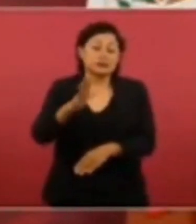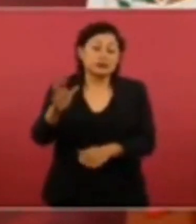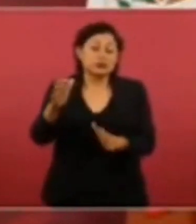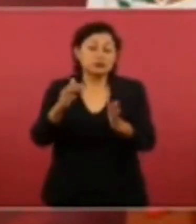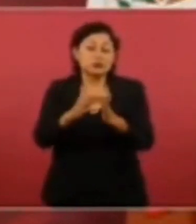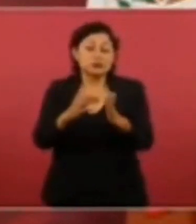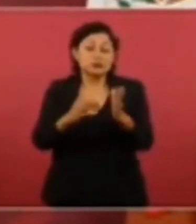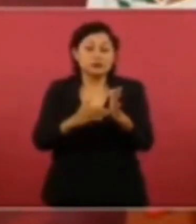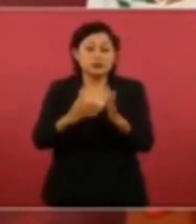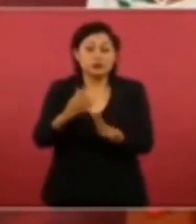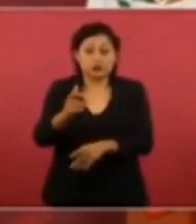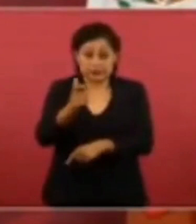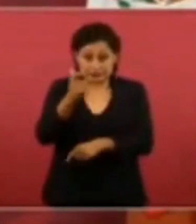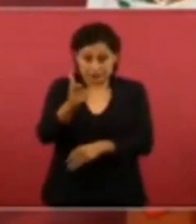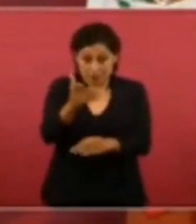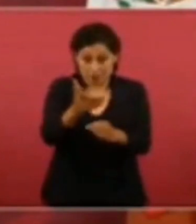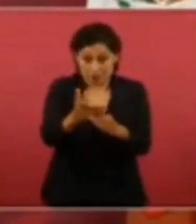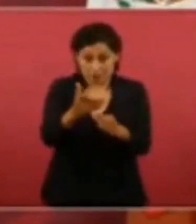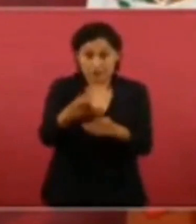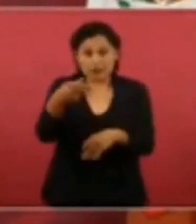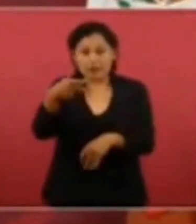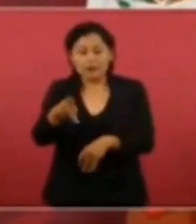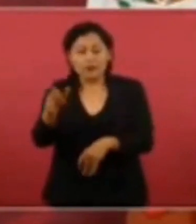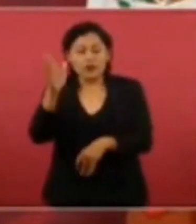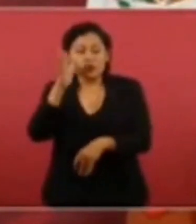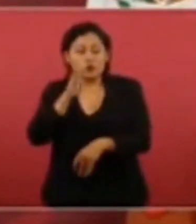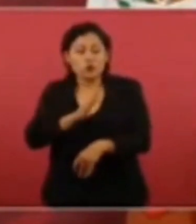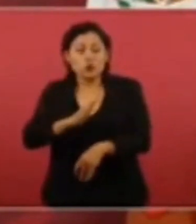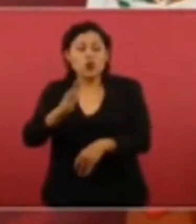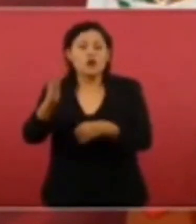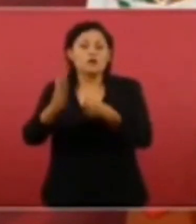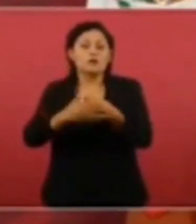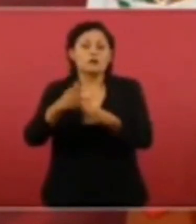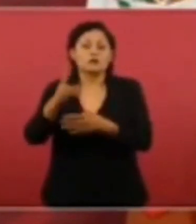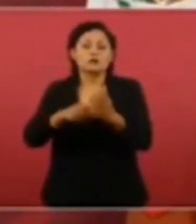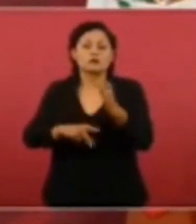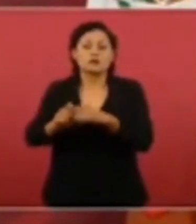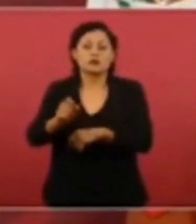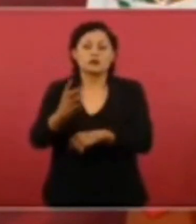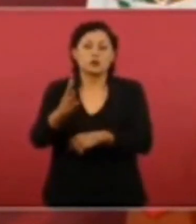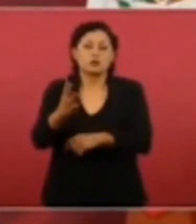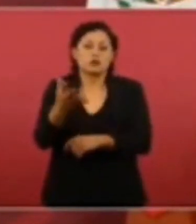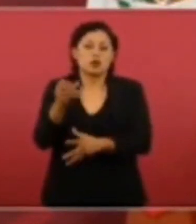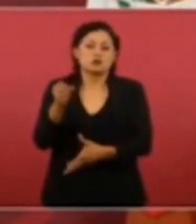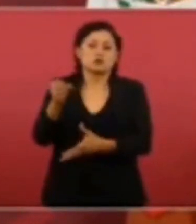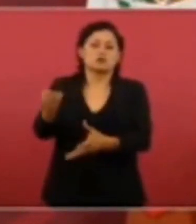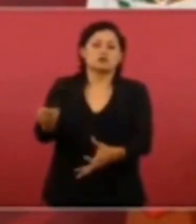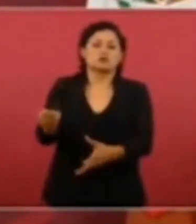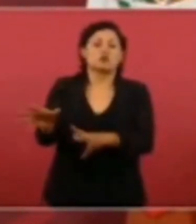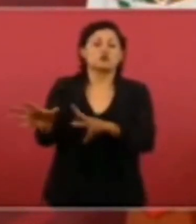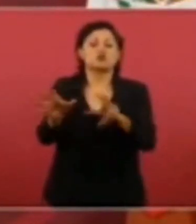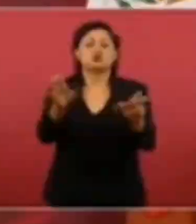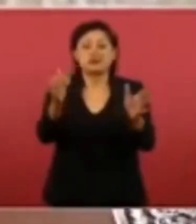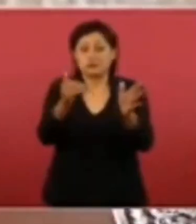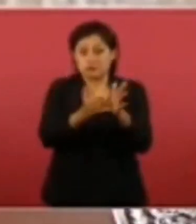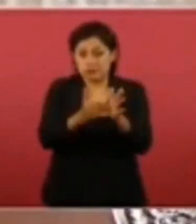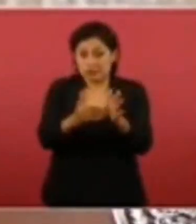24 va a estar muy cercano a los 800 mil millones.